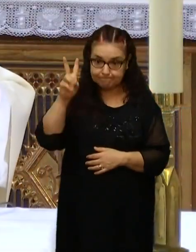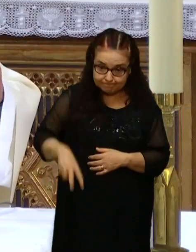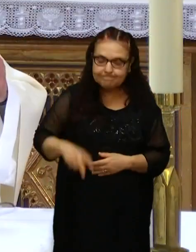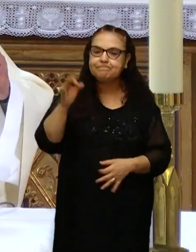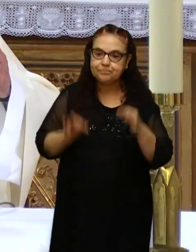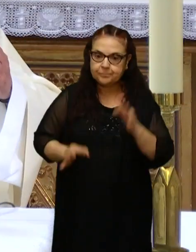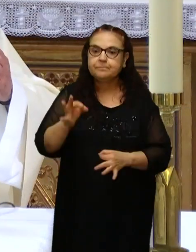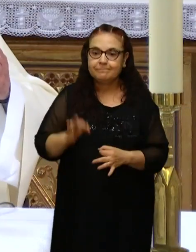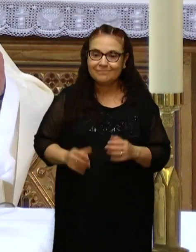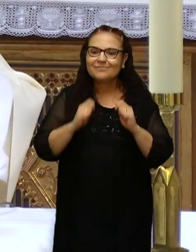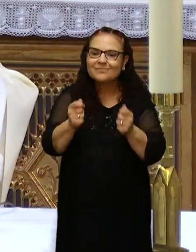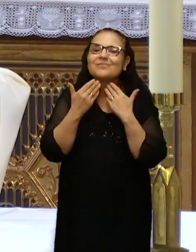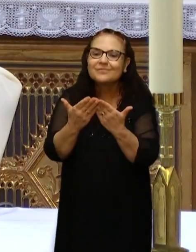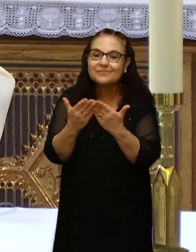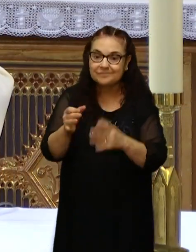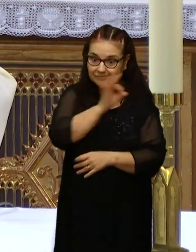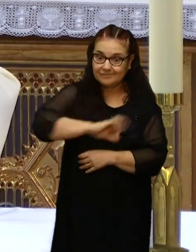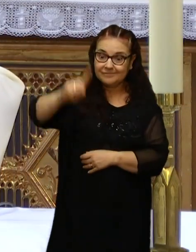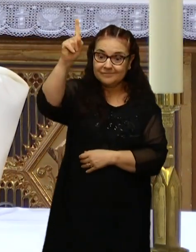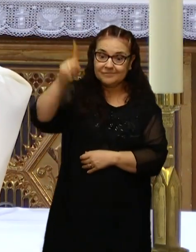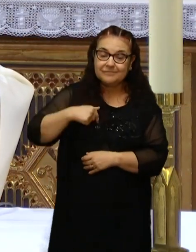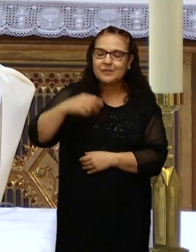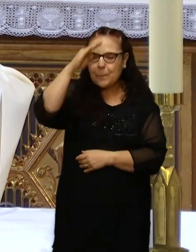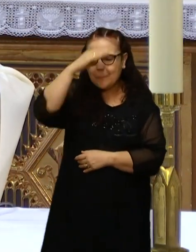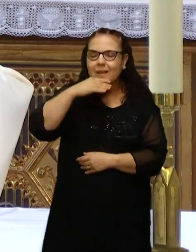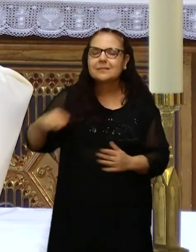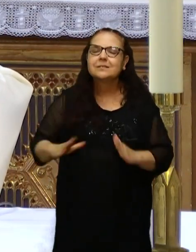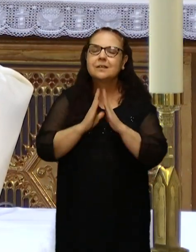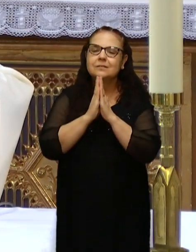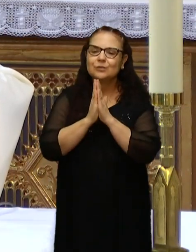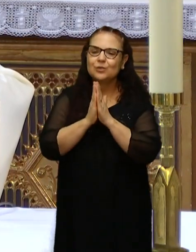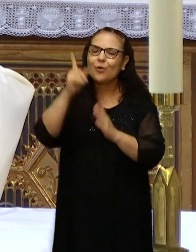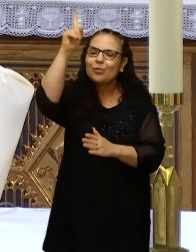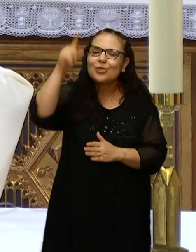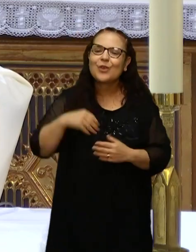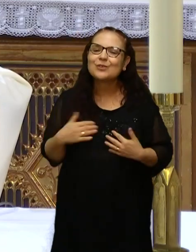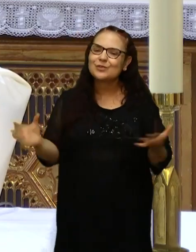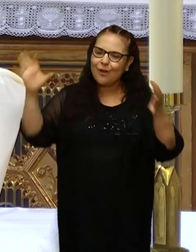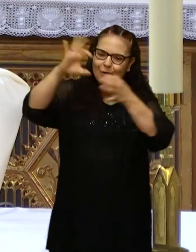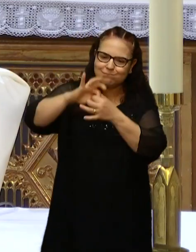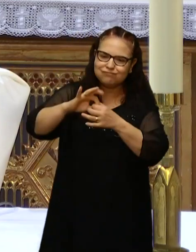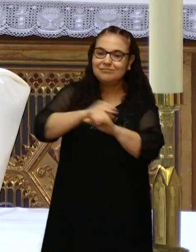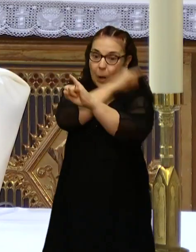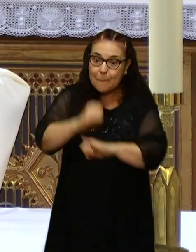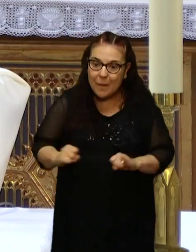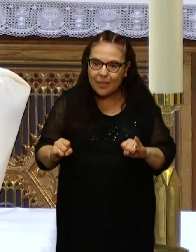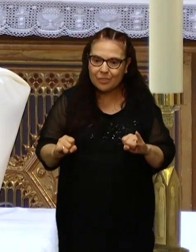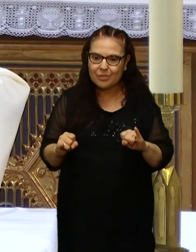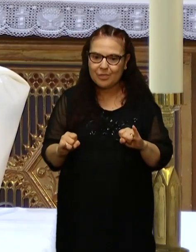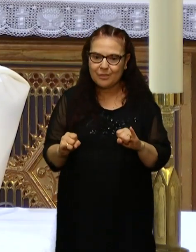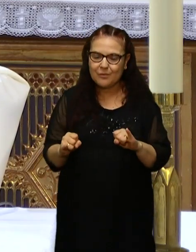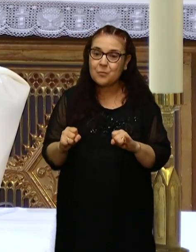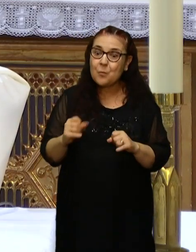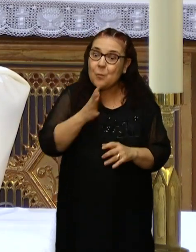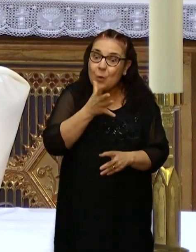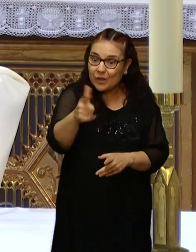En verdad es justo darte gracias, Señor, Padre Santo, Dios de la alianza y de la paz.